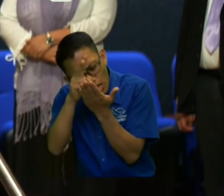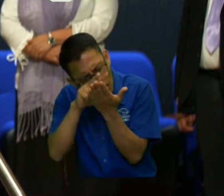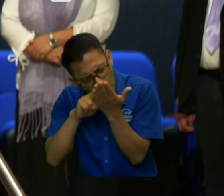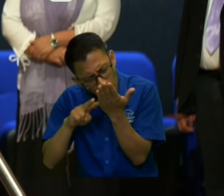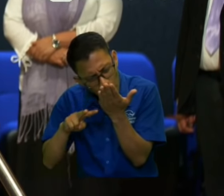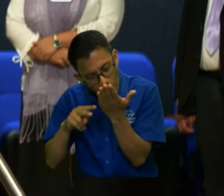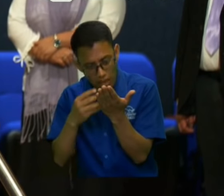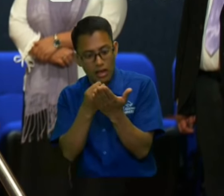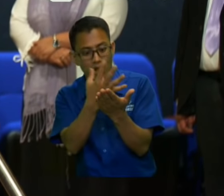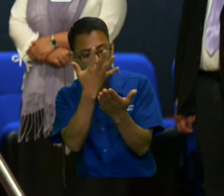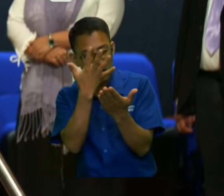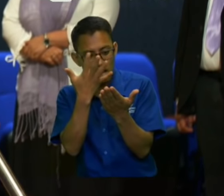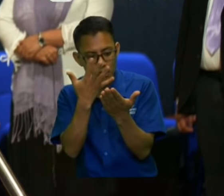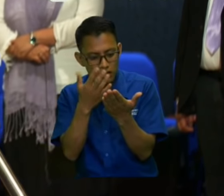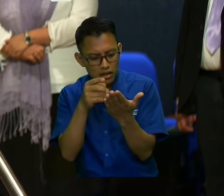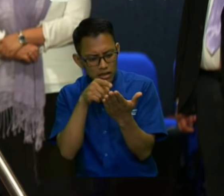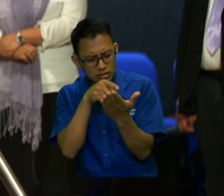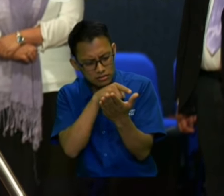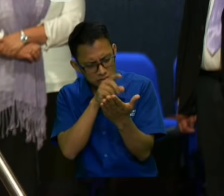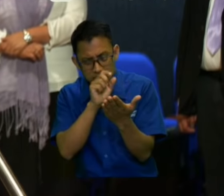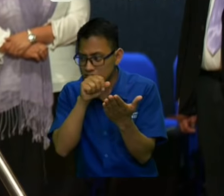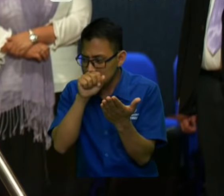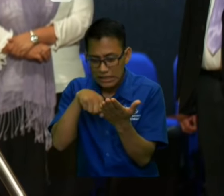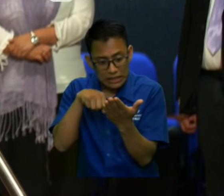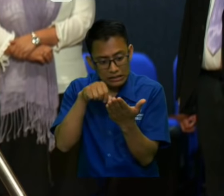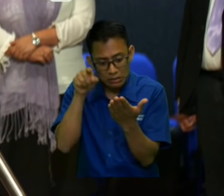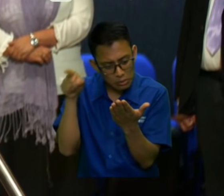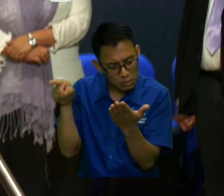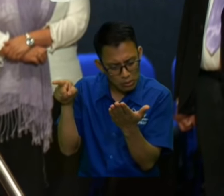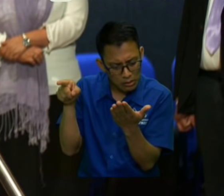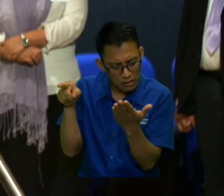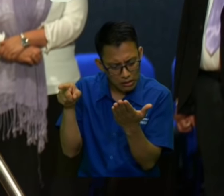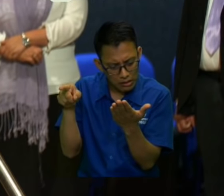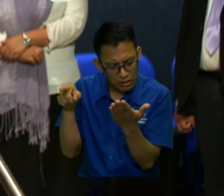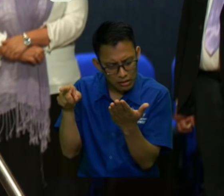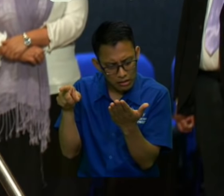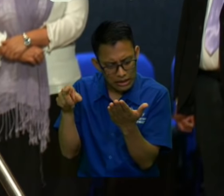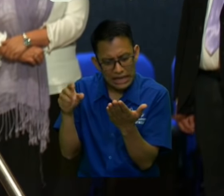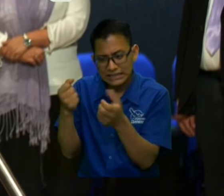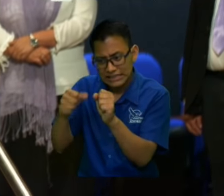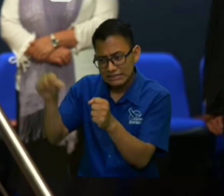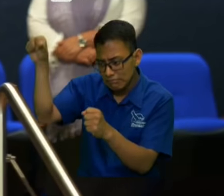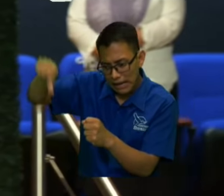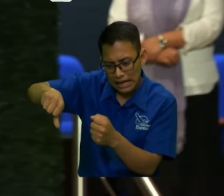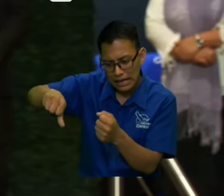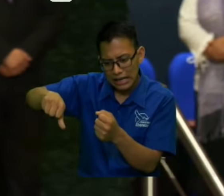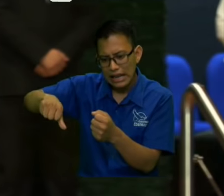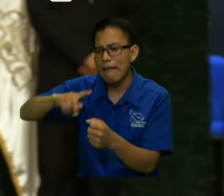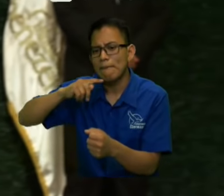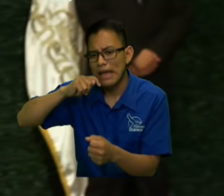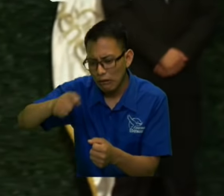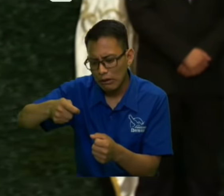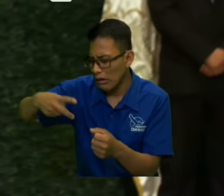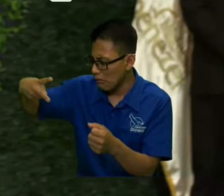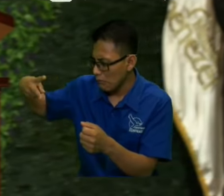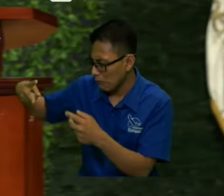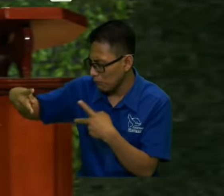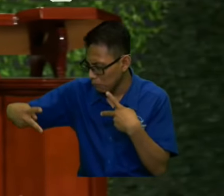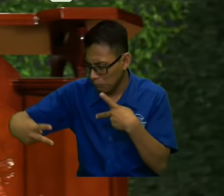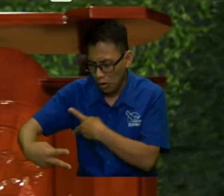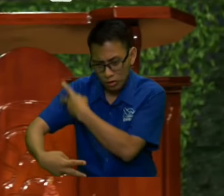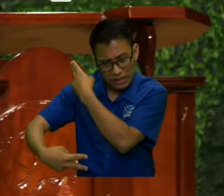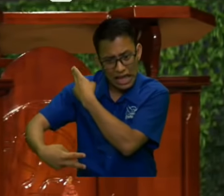Si tu brazo derecho te es ocasión de caer, córtalo, échalo fuera de ti. Porque es mejor que entres al cielo sin uno de tus brazos que con los